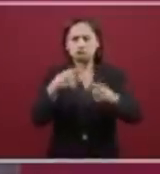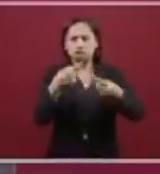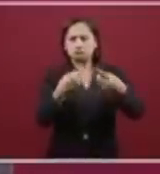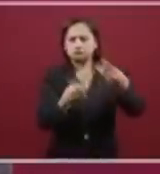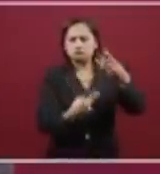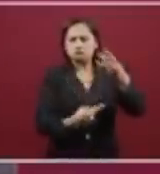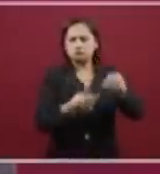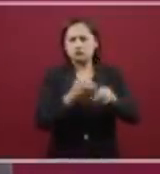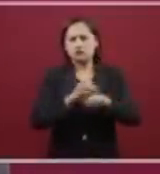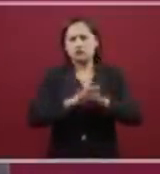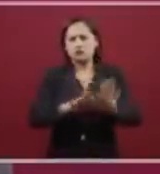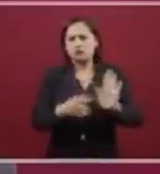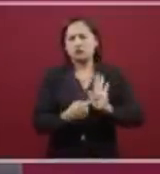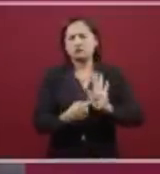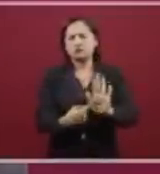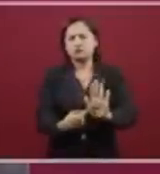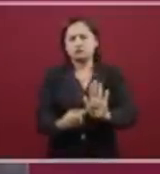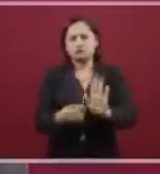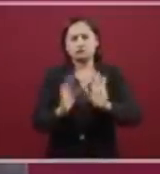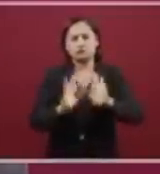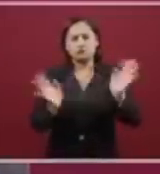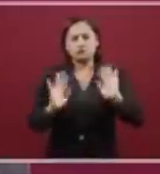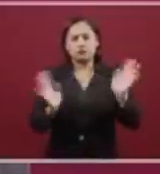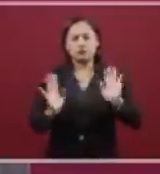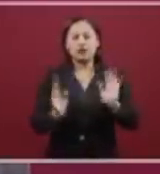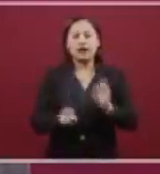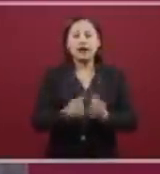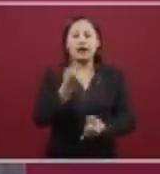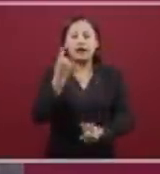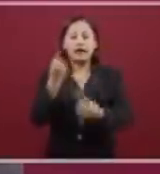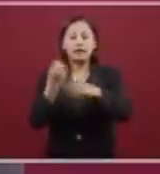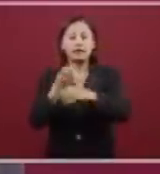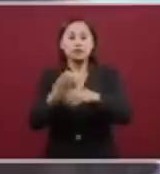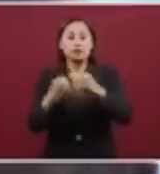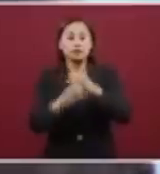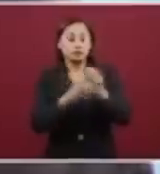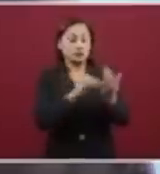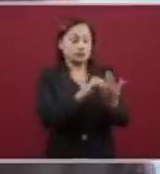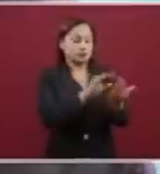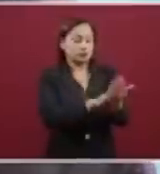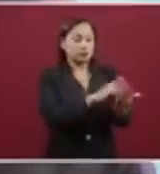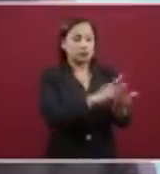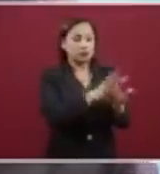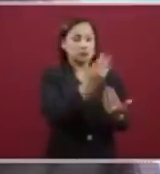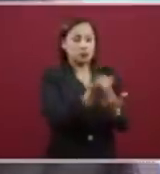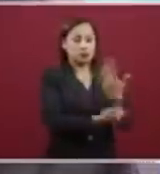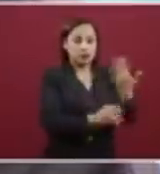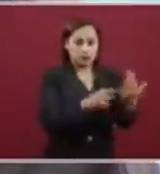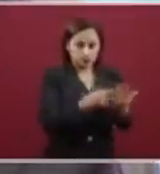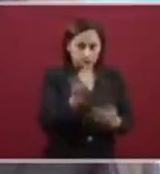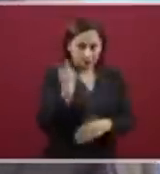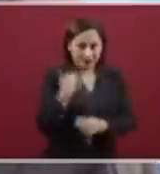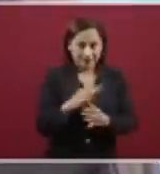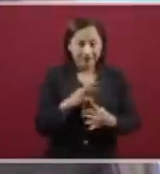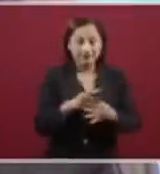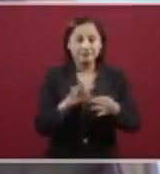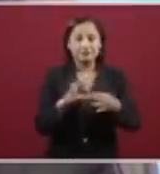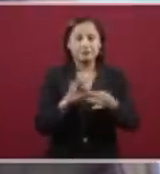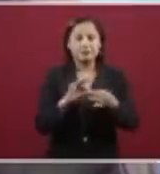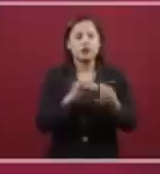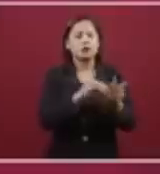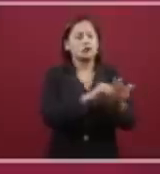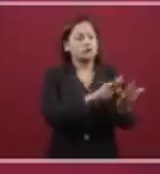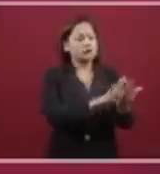algunas de las maniobras dolosas a que me referí están en documentos y nos permitimos nosotros